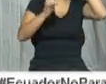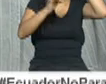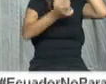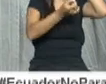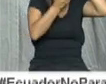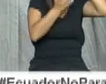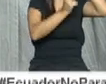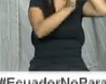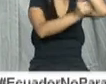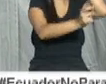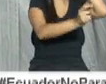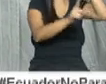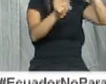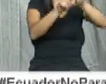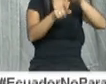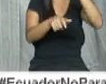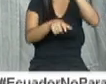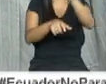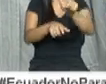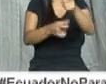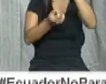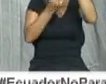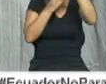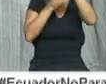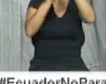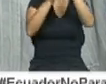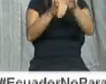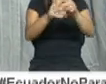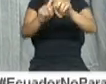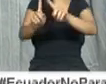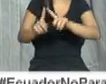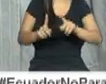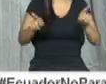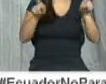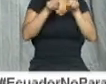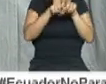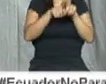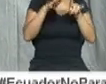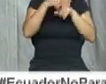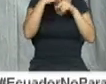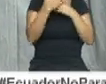procesos democráticos entendieron que aquí una variable clave